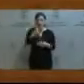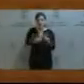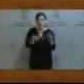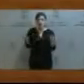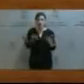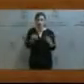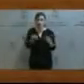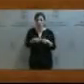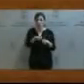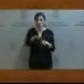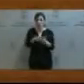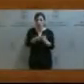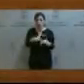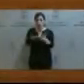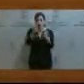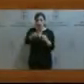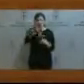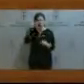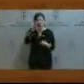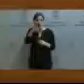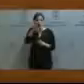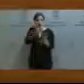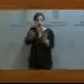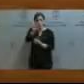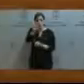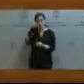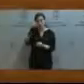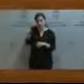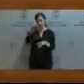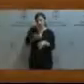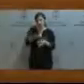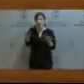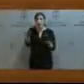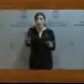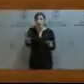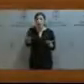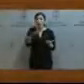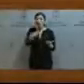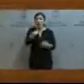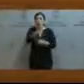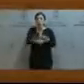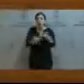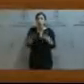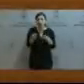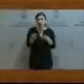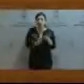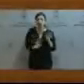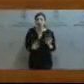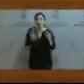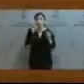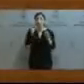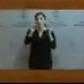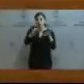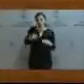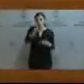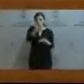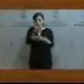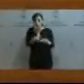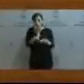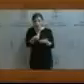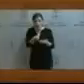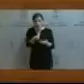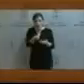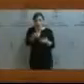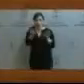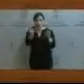métodos públicos y basados en méritos para la selección de personal facultativo. No utilicen nunca más la excepcionalidad del pacto de contrataciones y, de hecho,